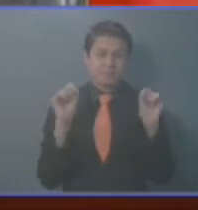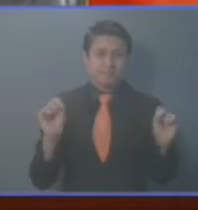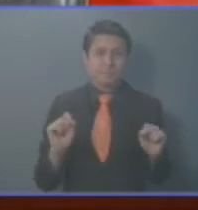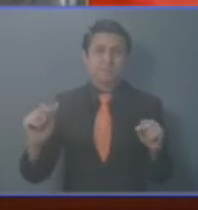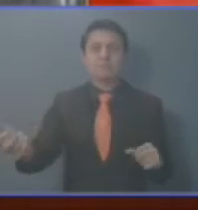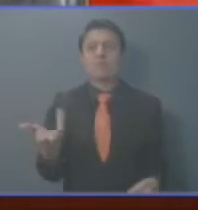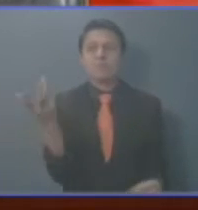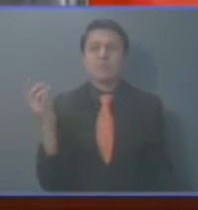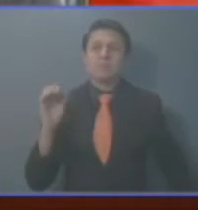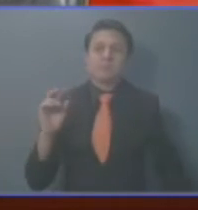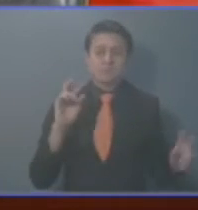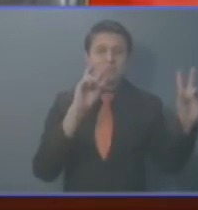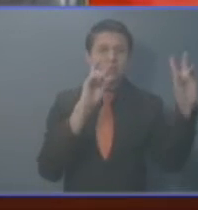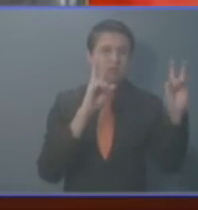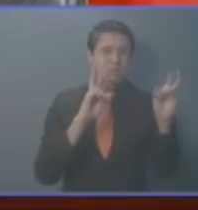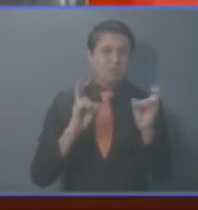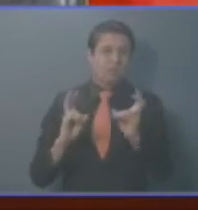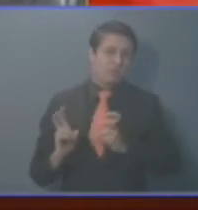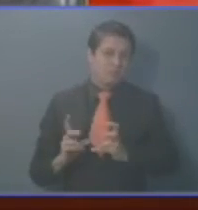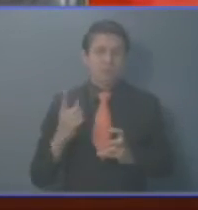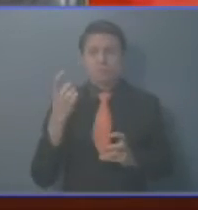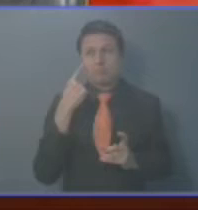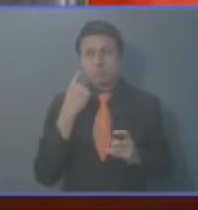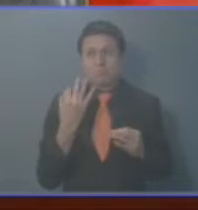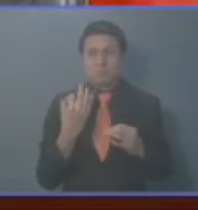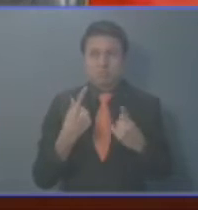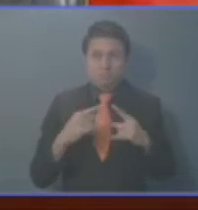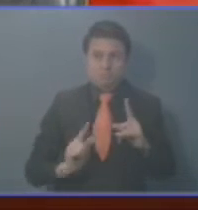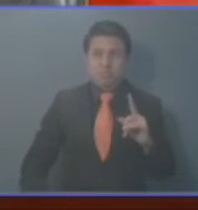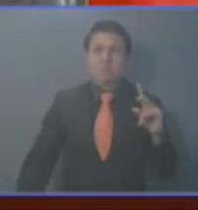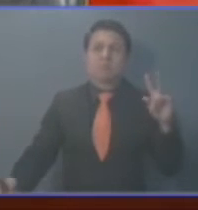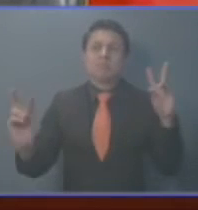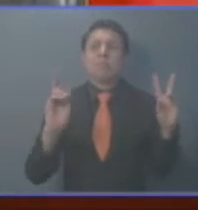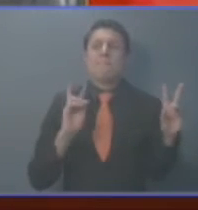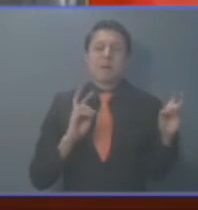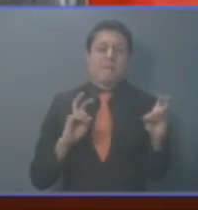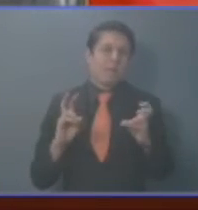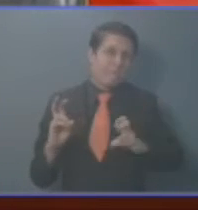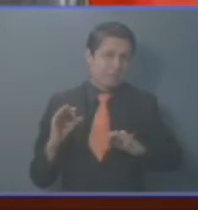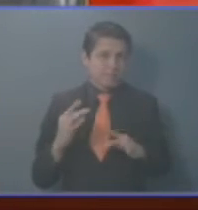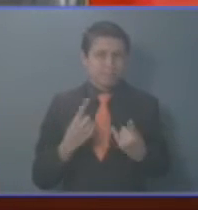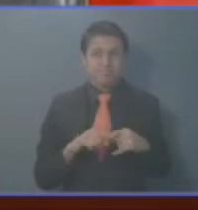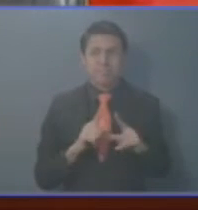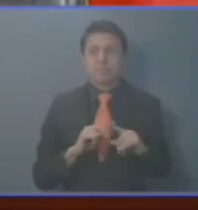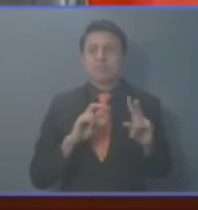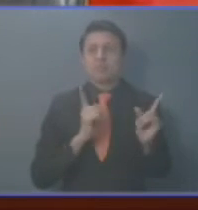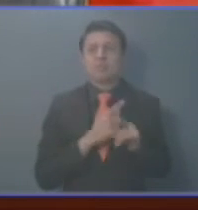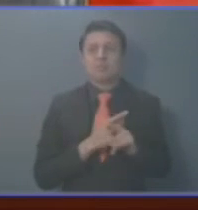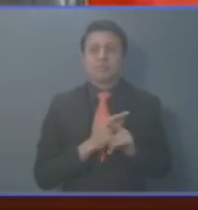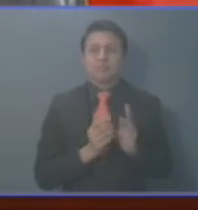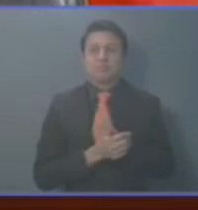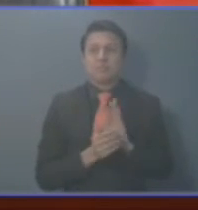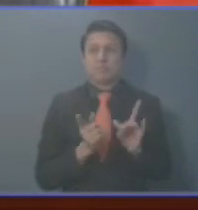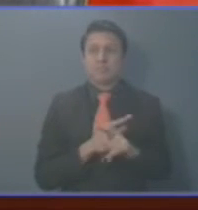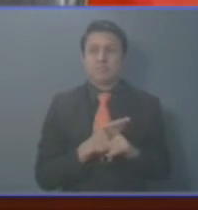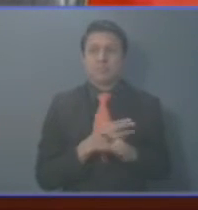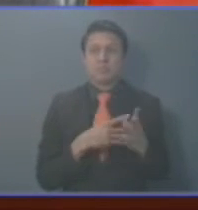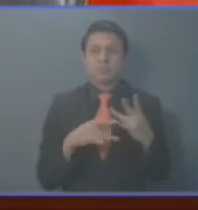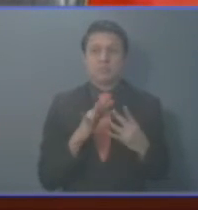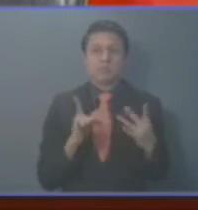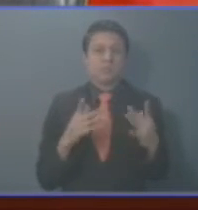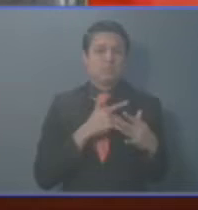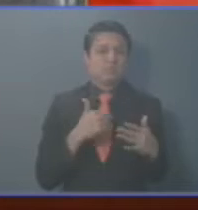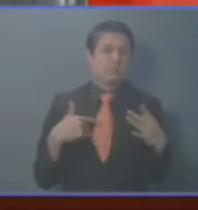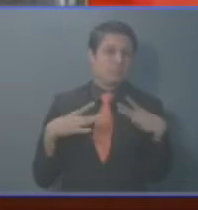falencias en la práctica educativa la falta de continuidad en las políticas públicas, especialmente con los cambios de administración de gobierno, lo